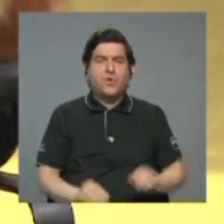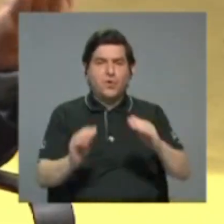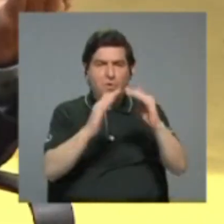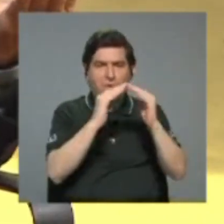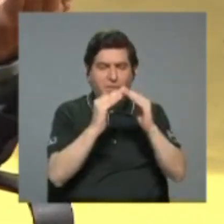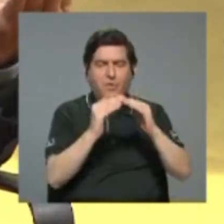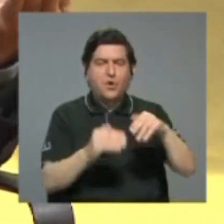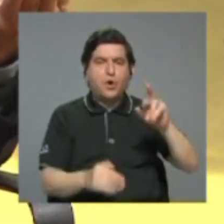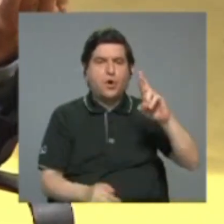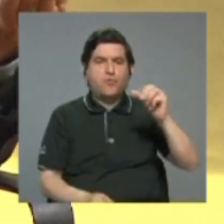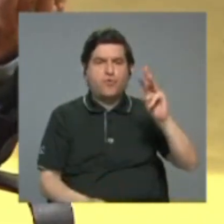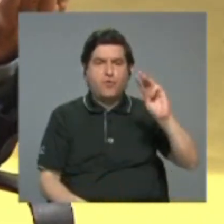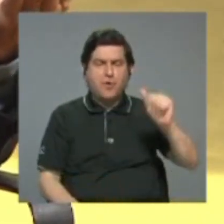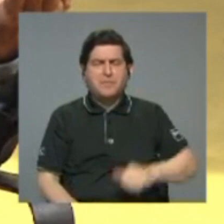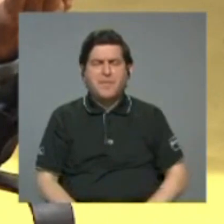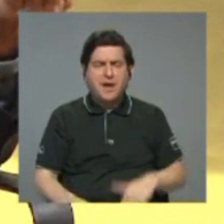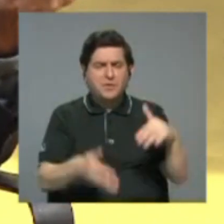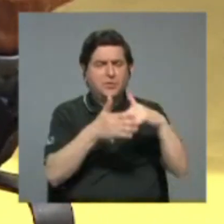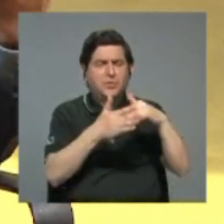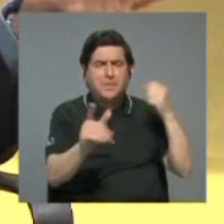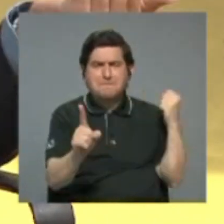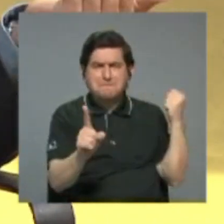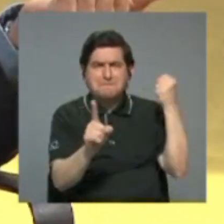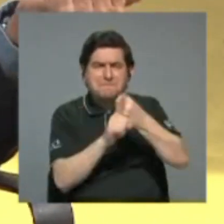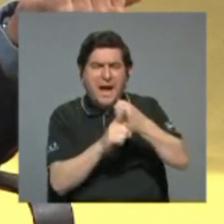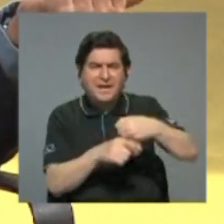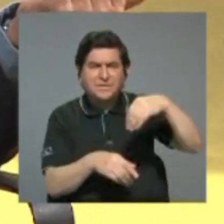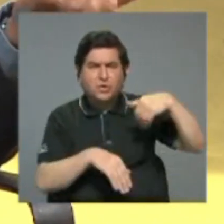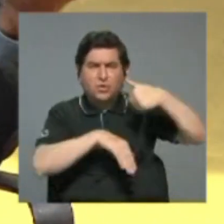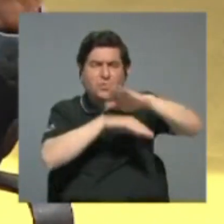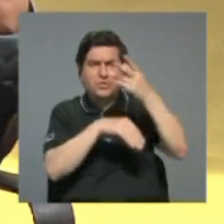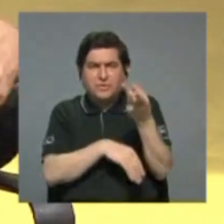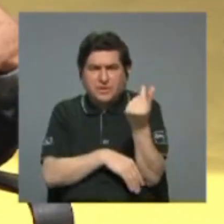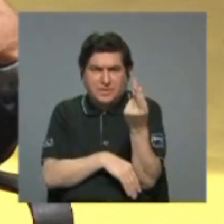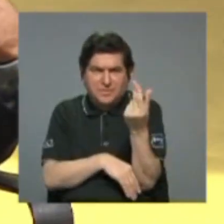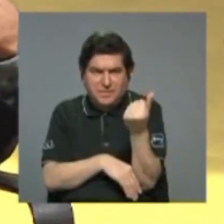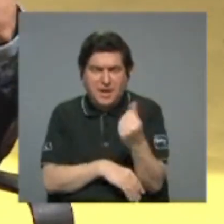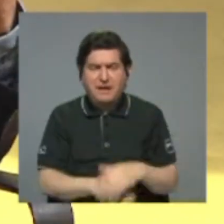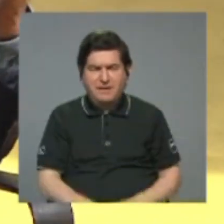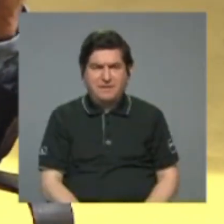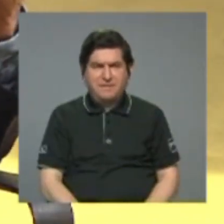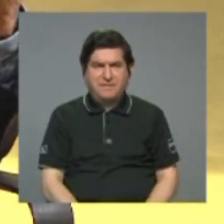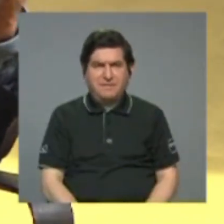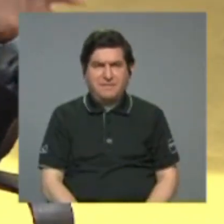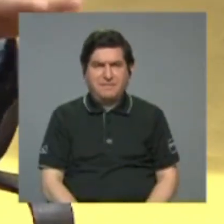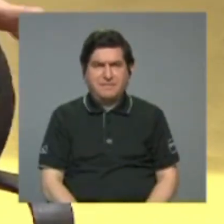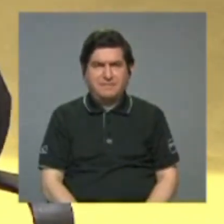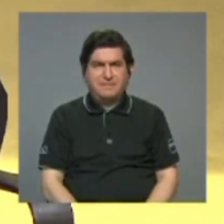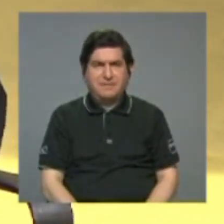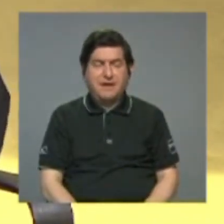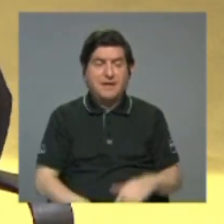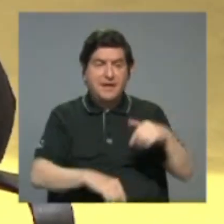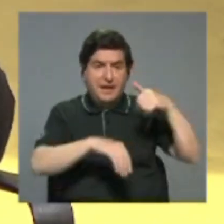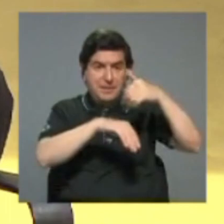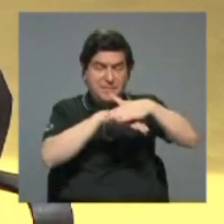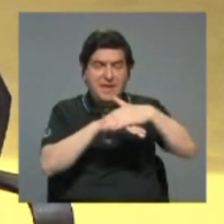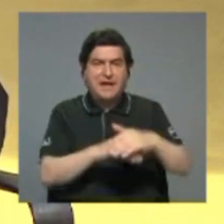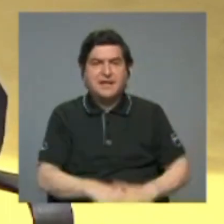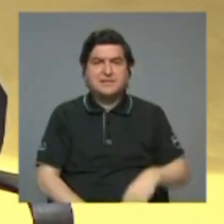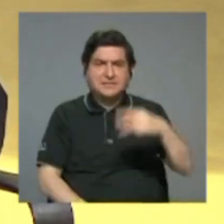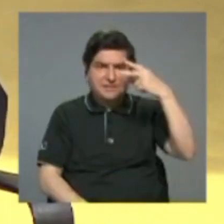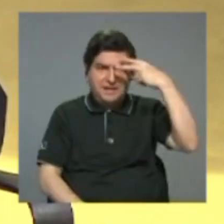sobre el impacto de las remesas, ahí en ese caso las remesas a México,